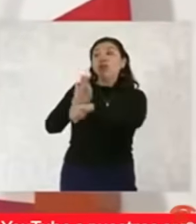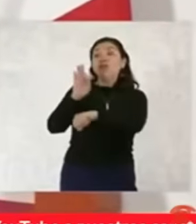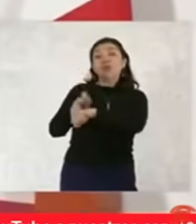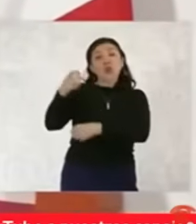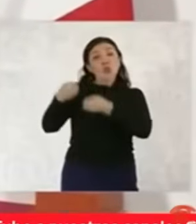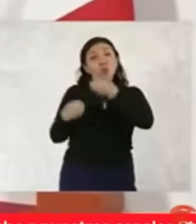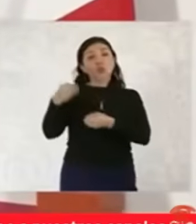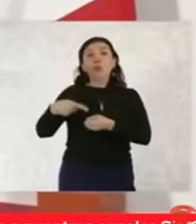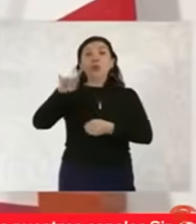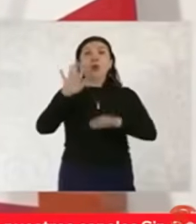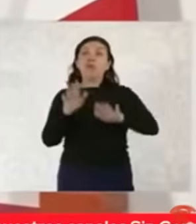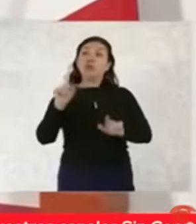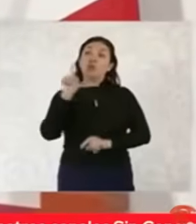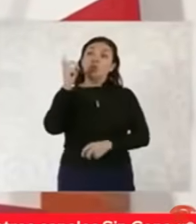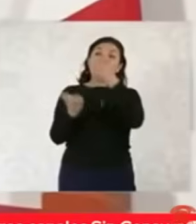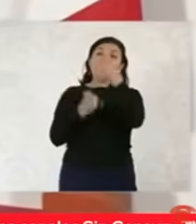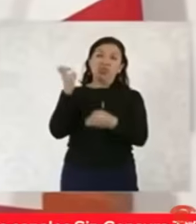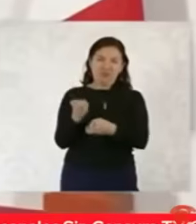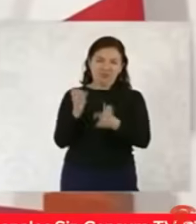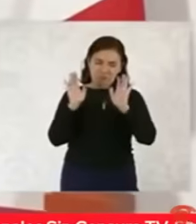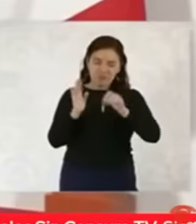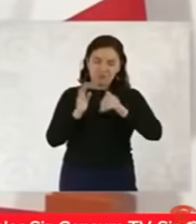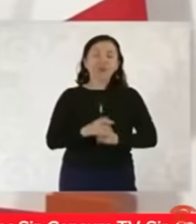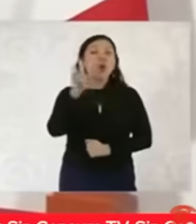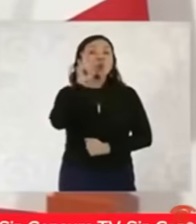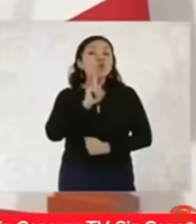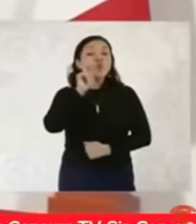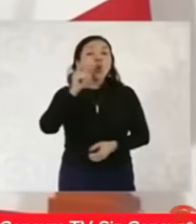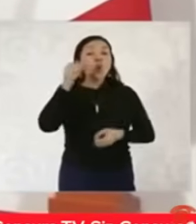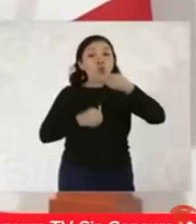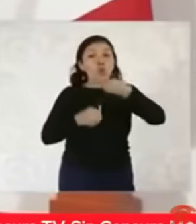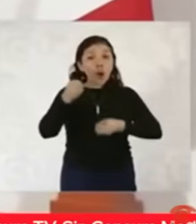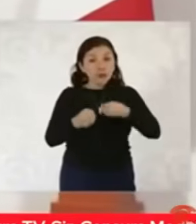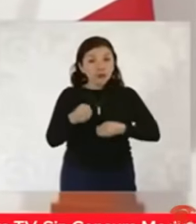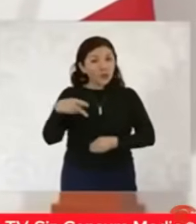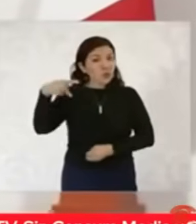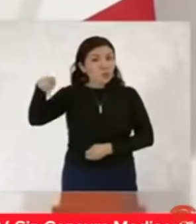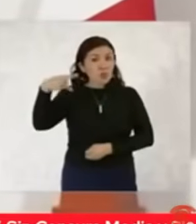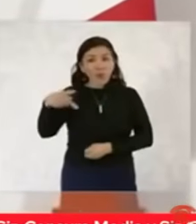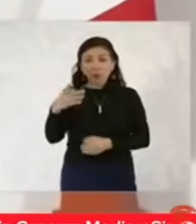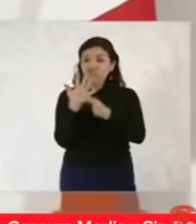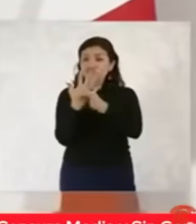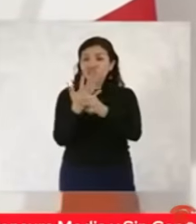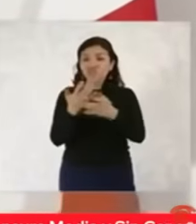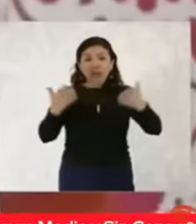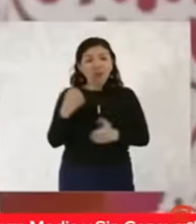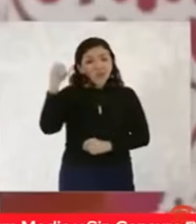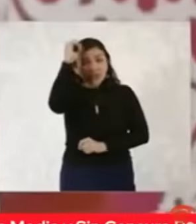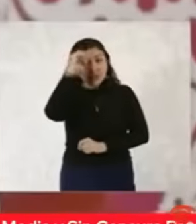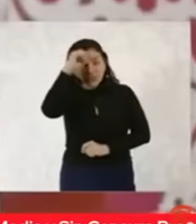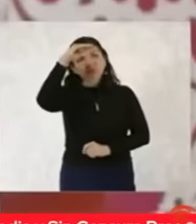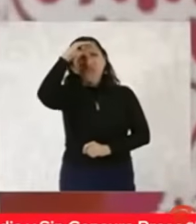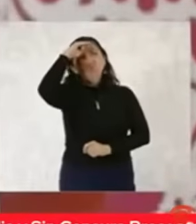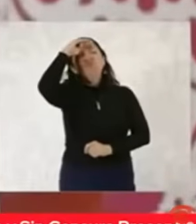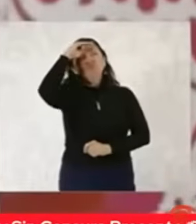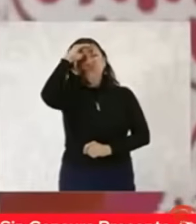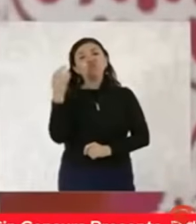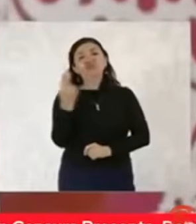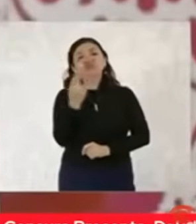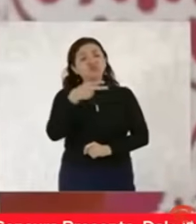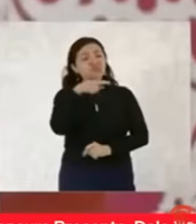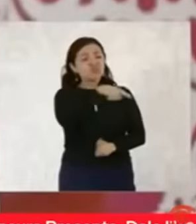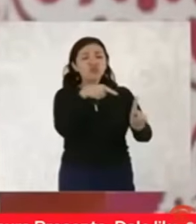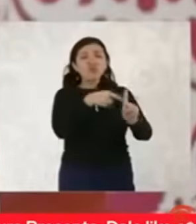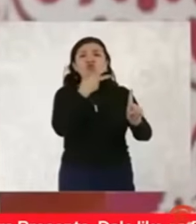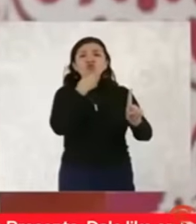Judicial y a veces no, ¿verdad? El actual. Una jueza, con sus propios criterios, decide liberarlo. Eso